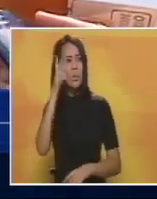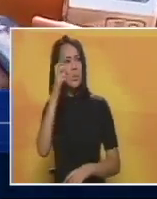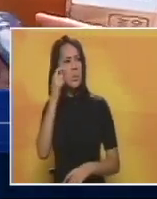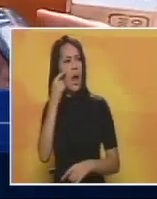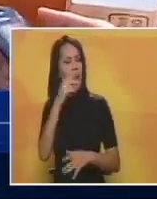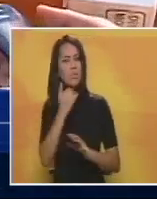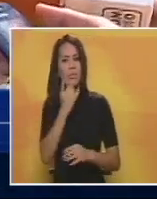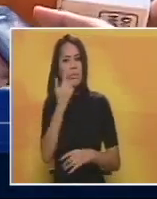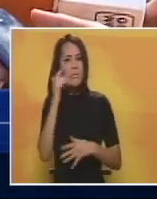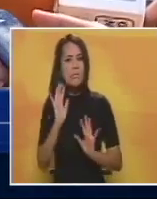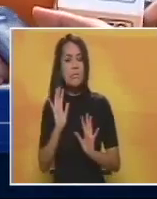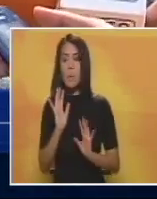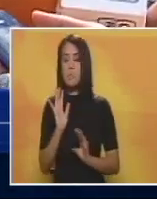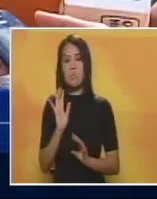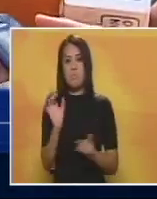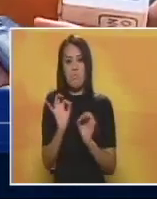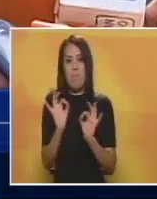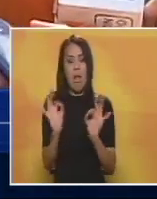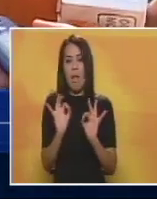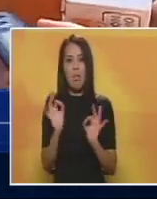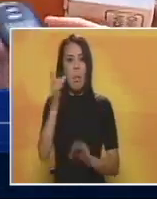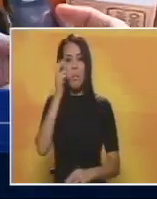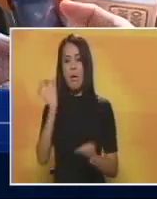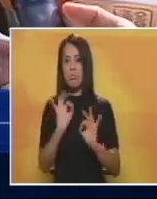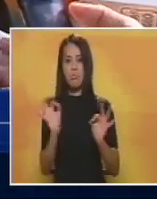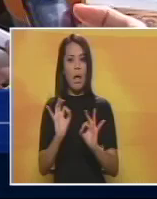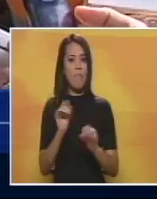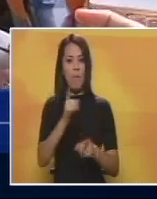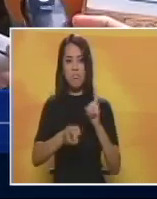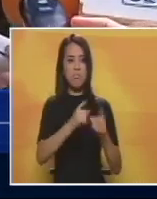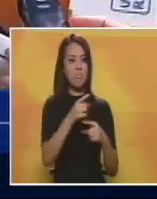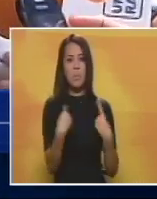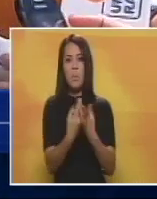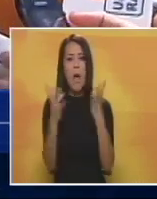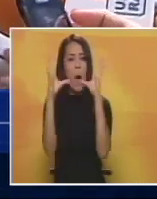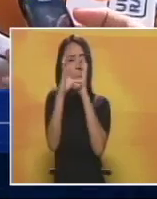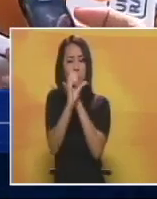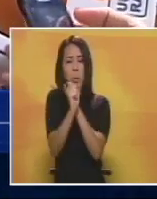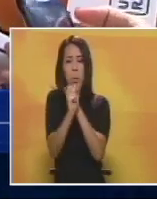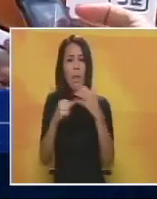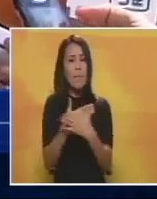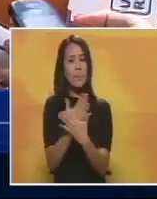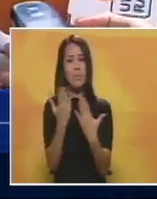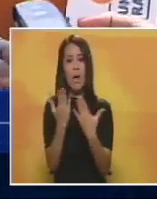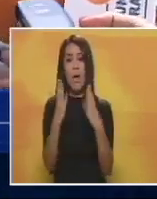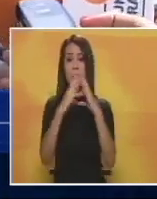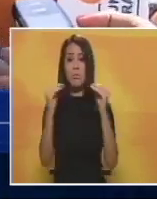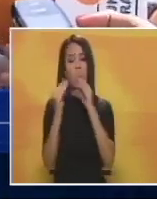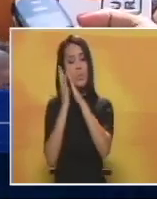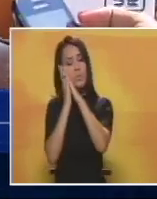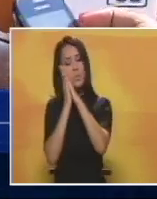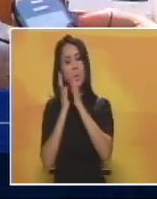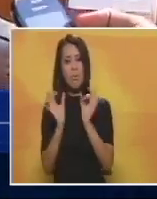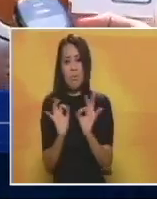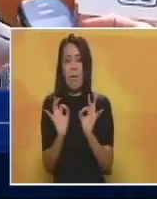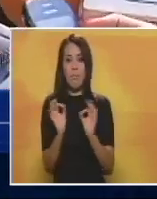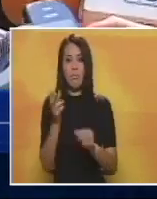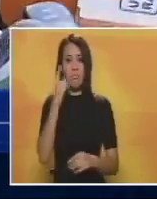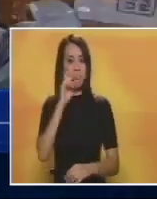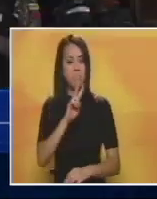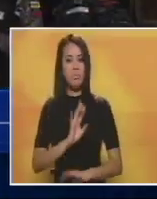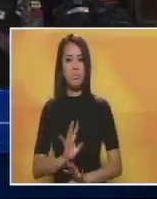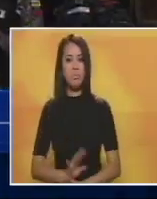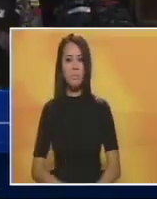en el momento. No, el que no escuchó nada, sabe que todo esto está oscuro, fue en la madrugada, ya todo el mundo está durmiendo, nadie vio